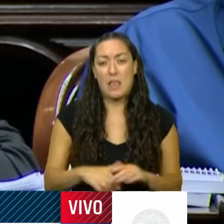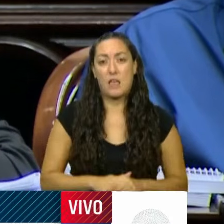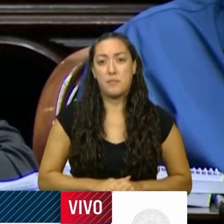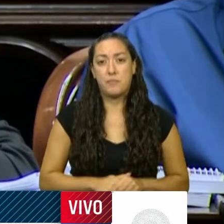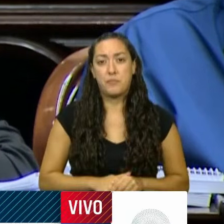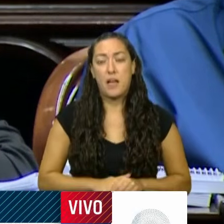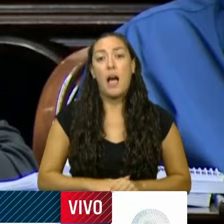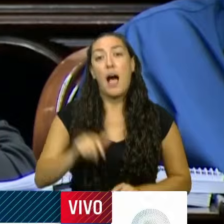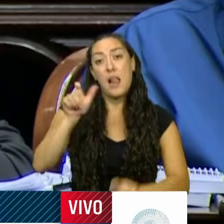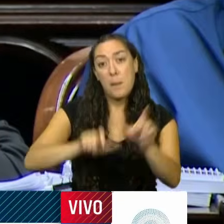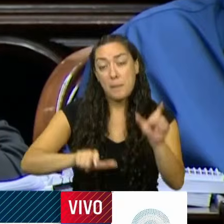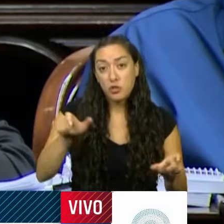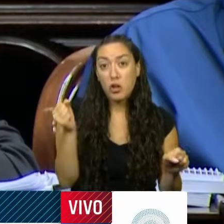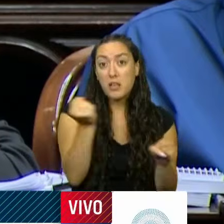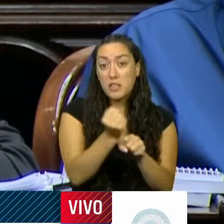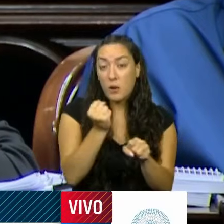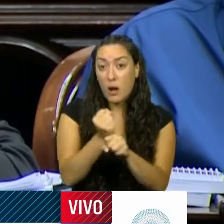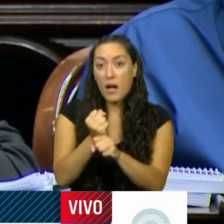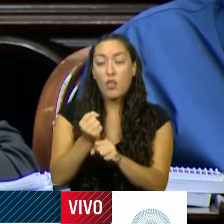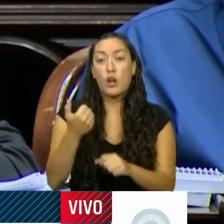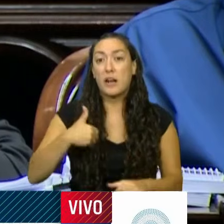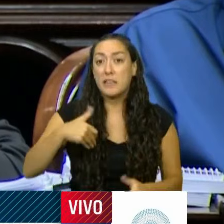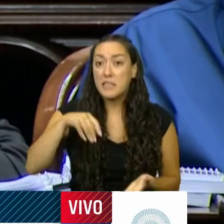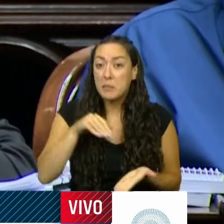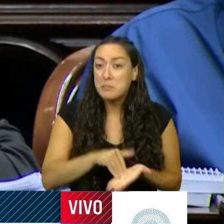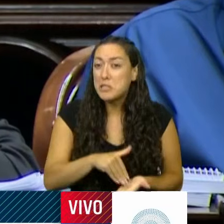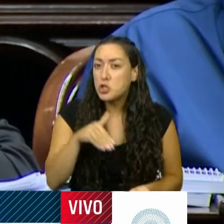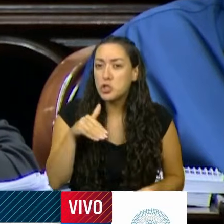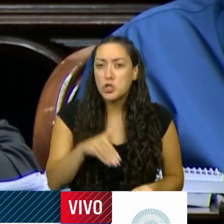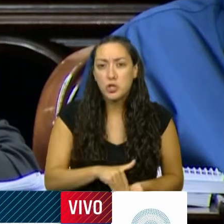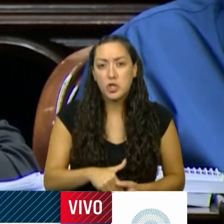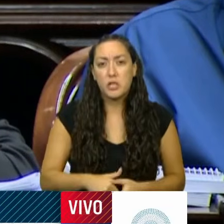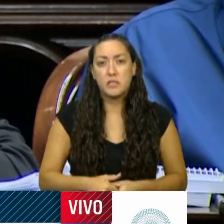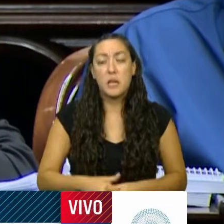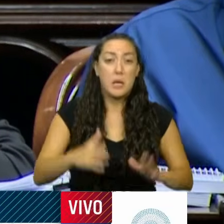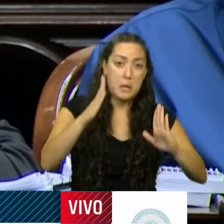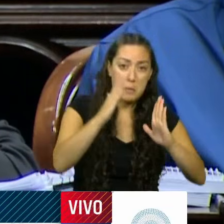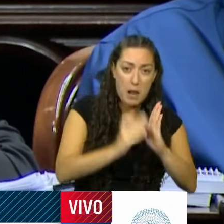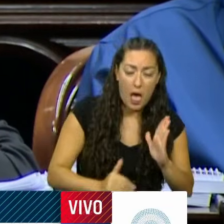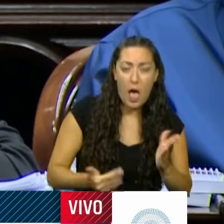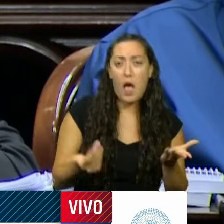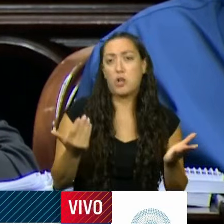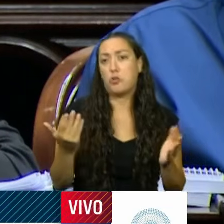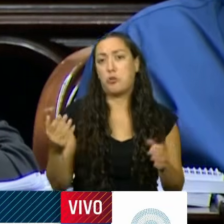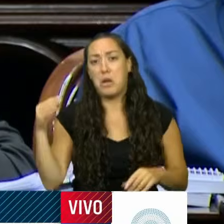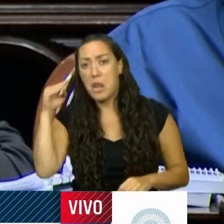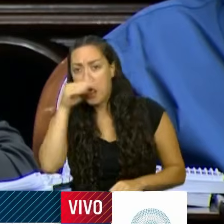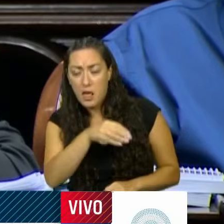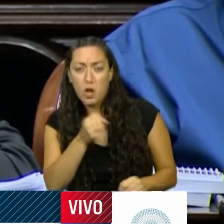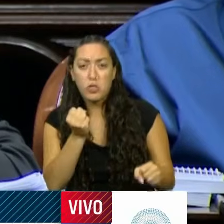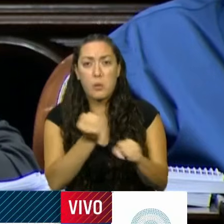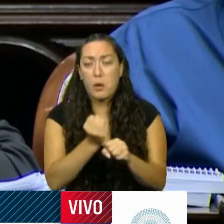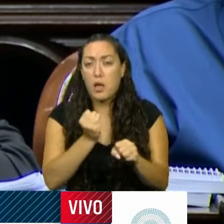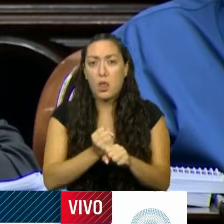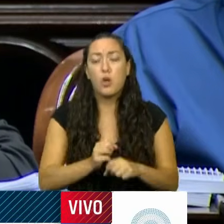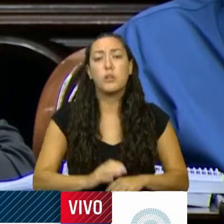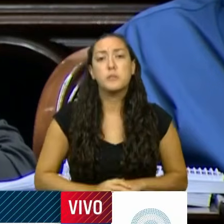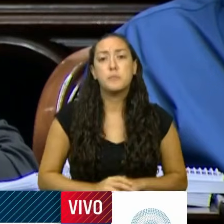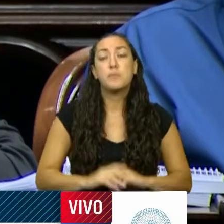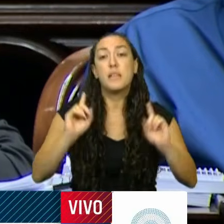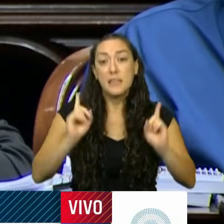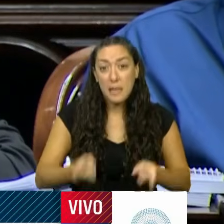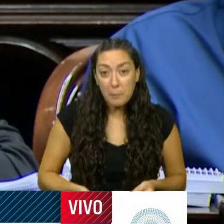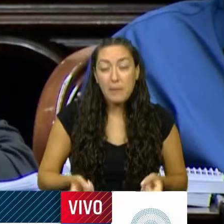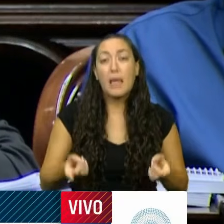a los millones de trabajadores argentinos, formales, informales, trabajadoras de